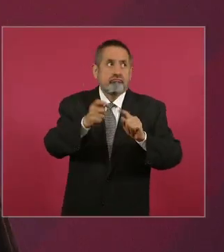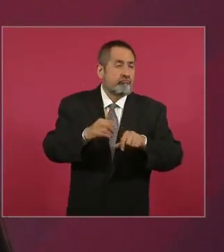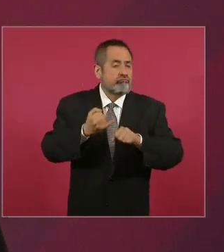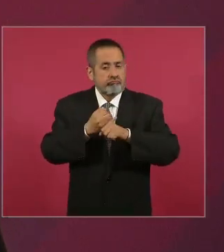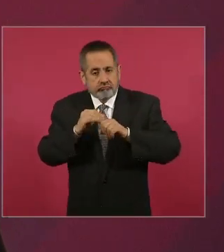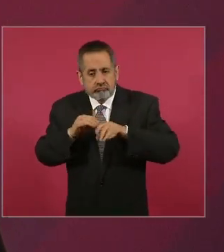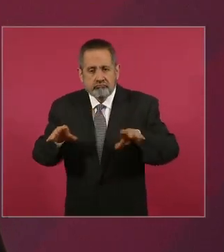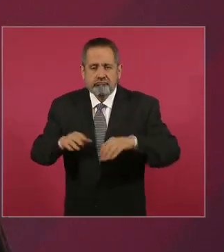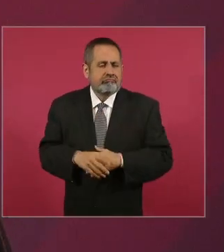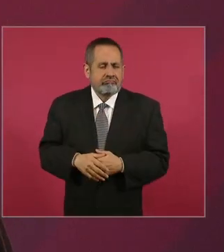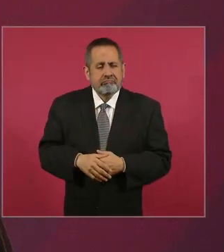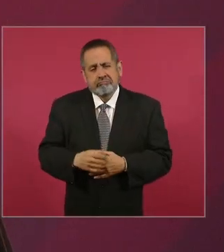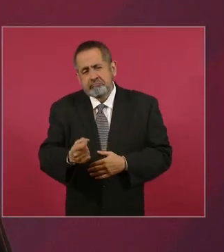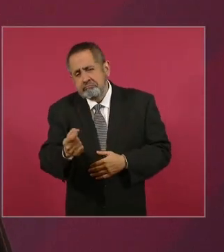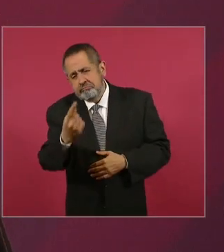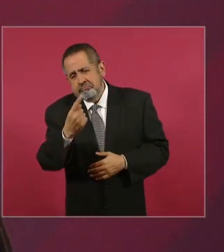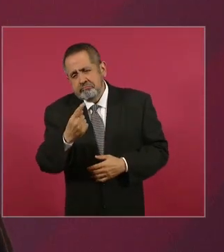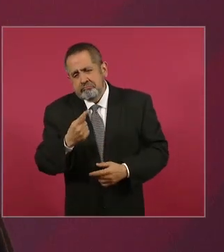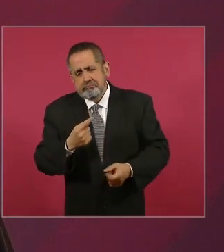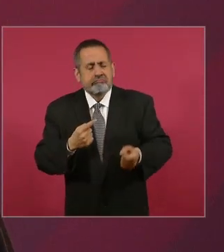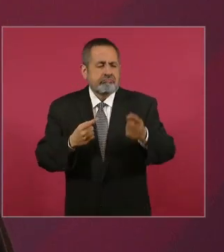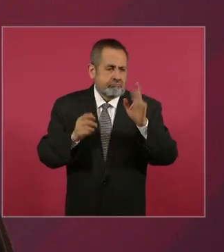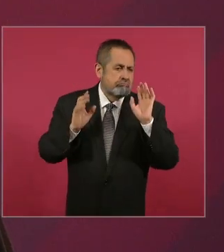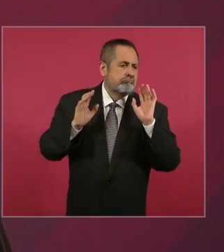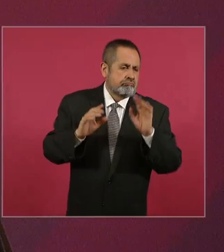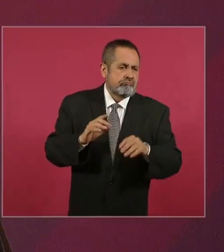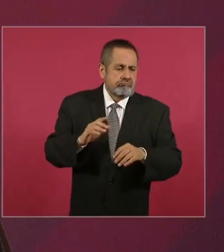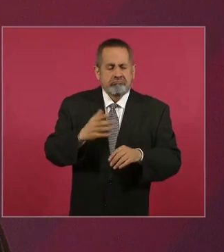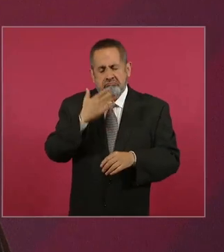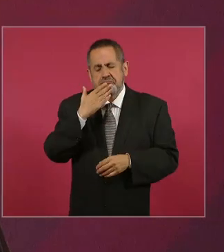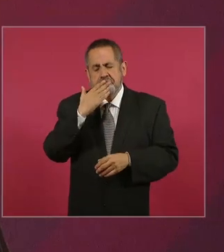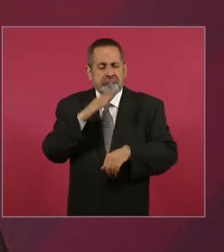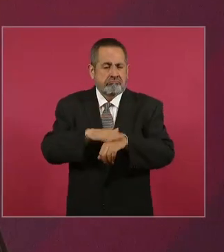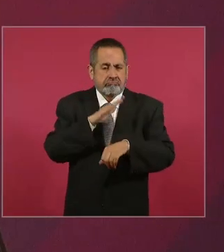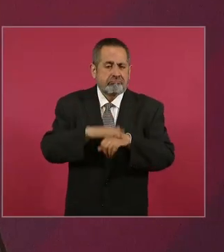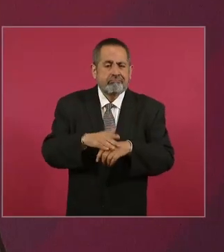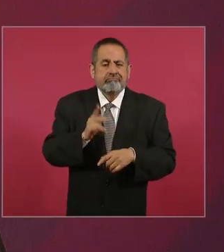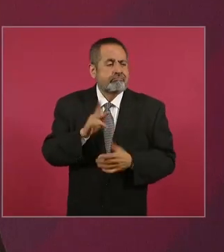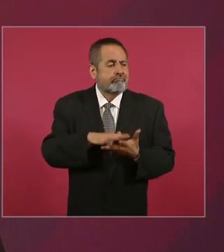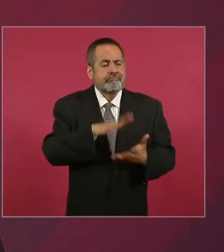con honrosas excepciones, para que no vayan